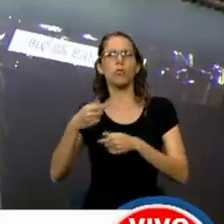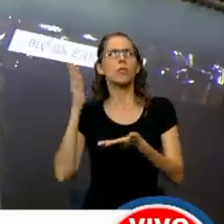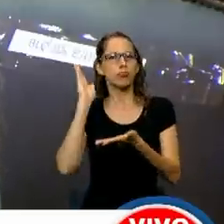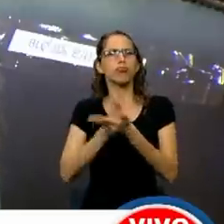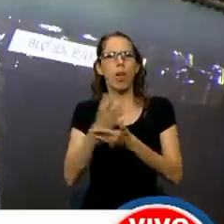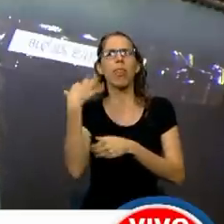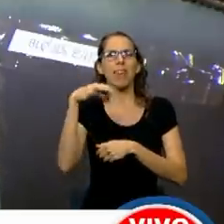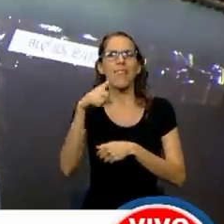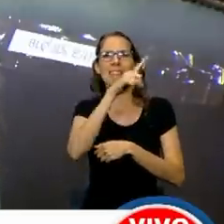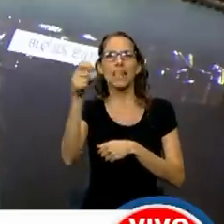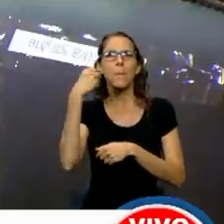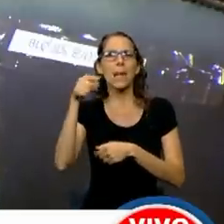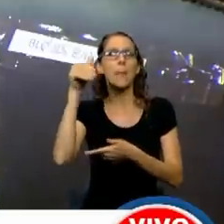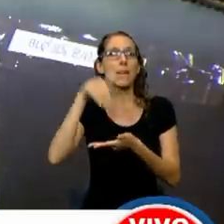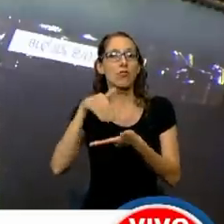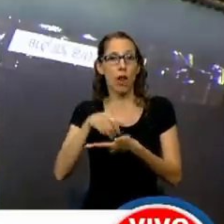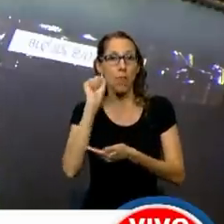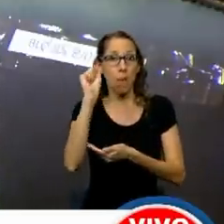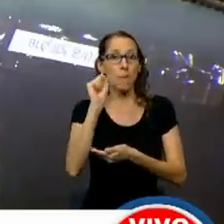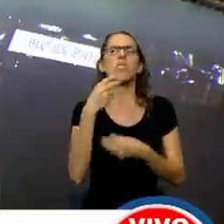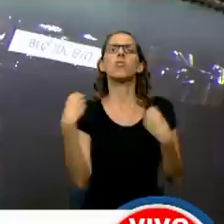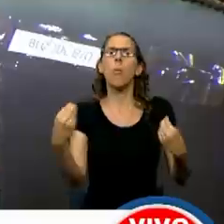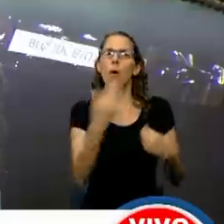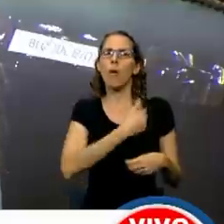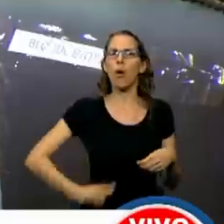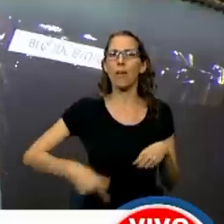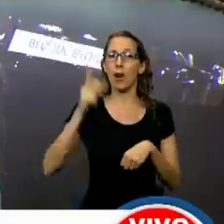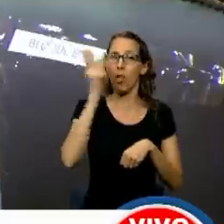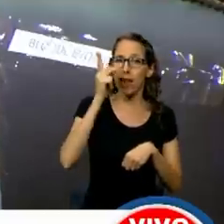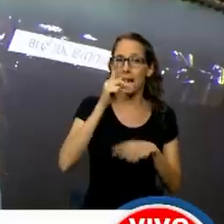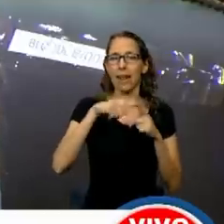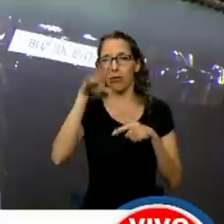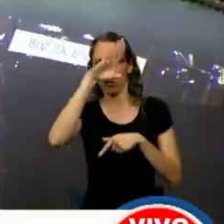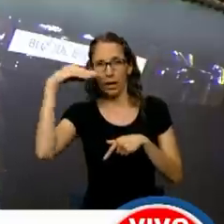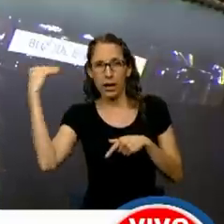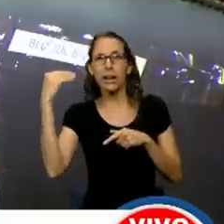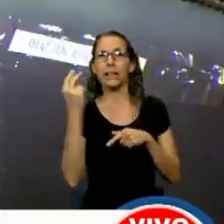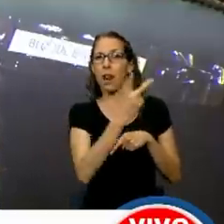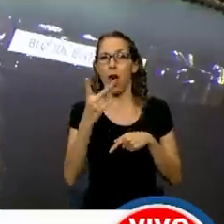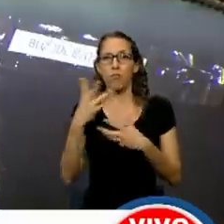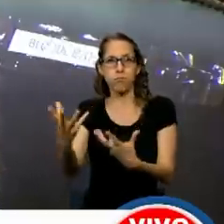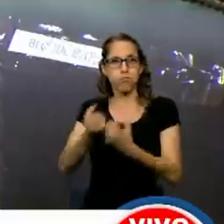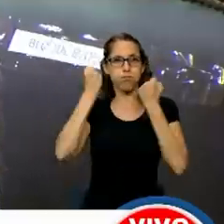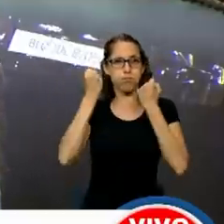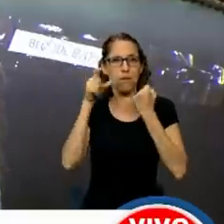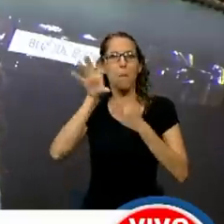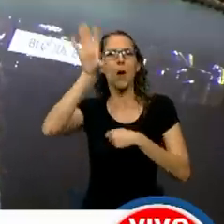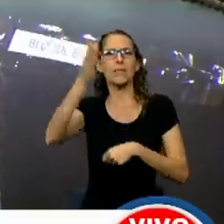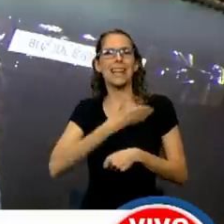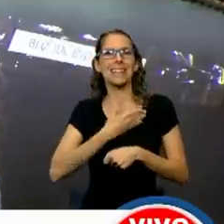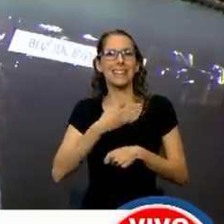de pesos que los gobiernos de néstor y cristina nos re trajeron y nos retuvieron ilegalmente a los